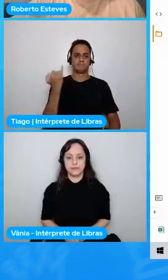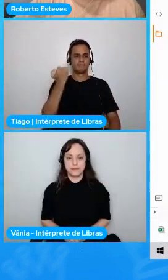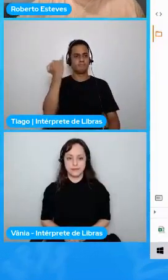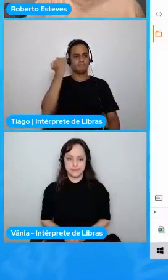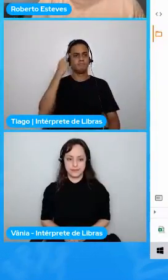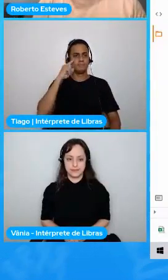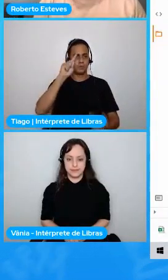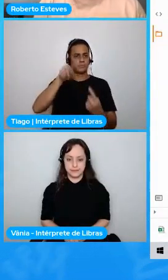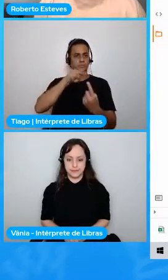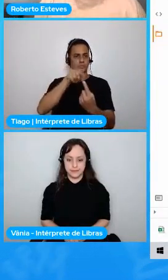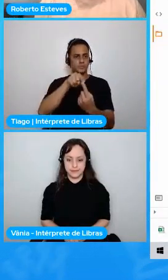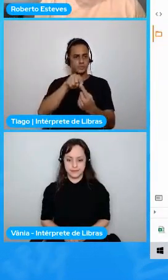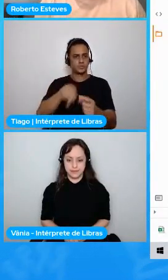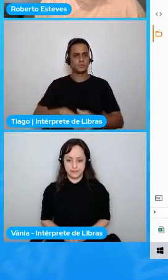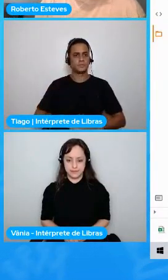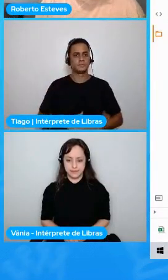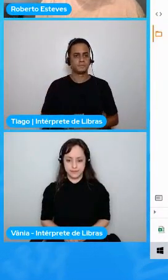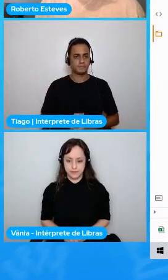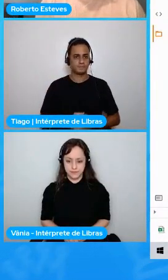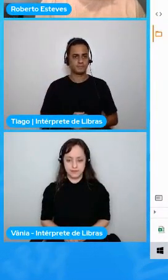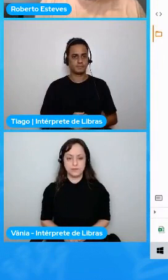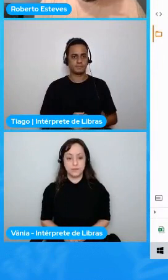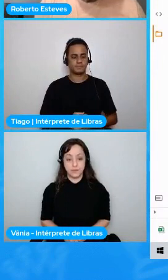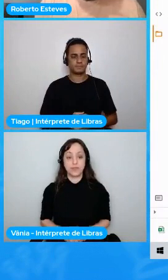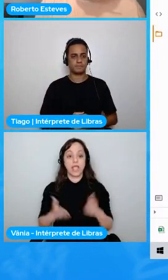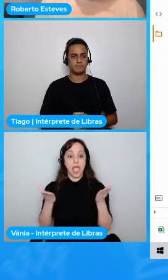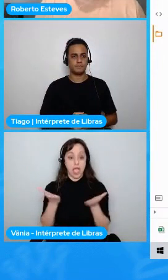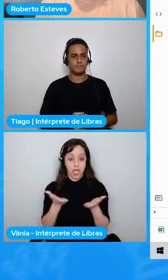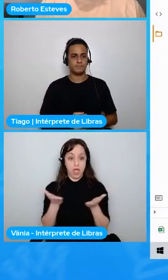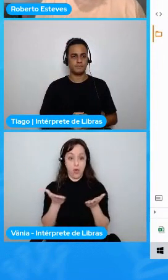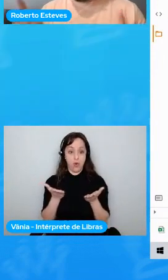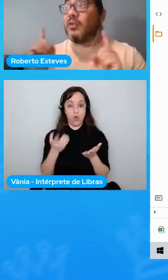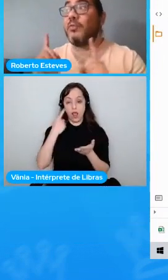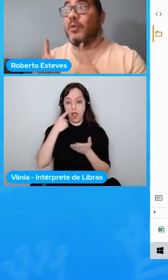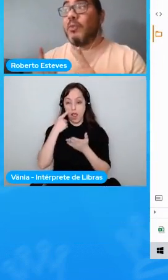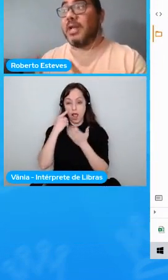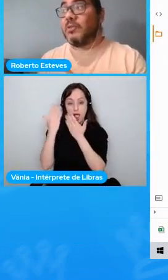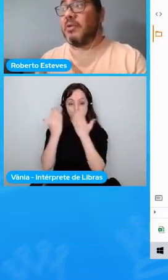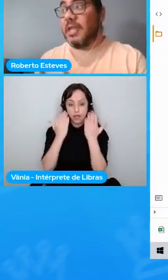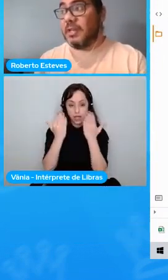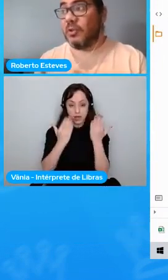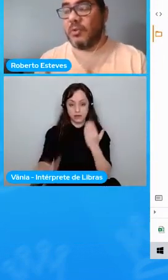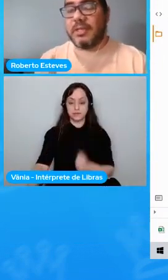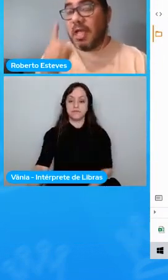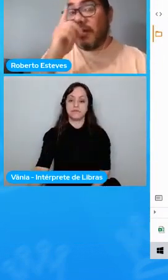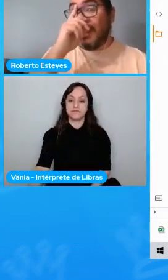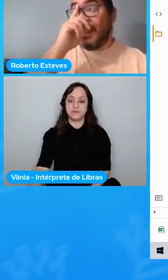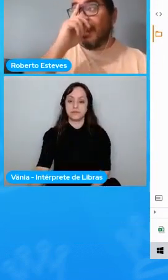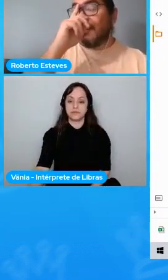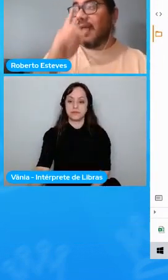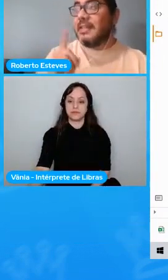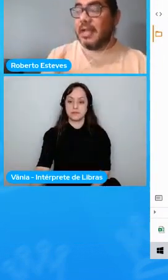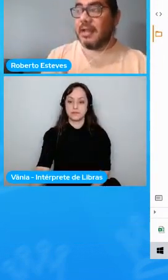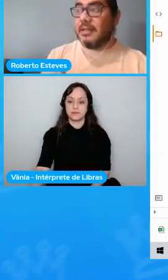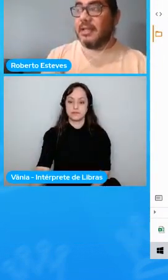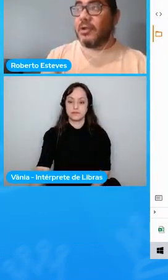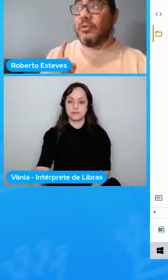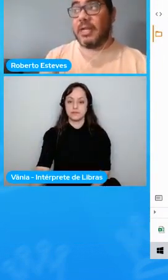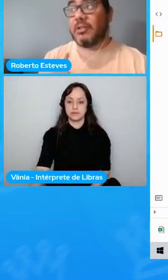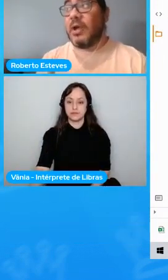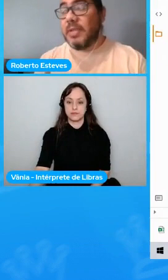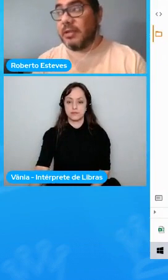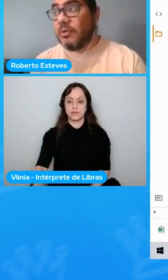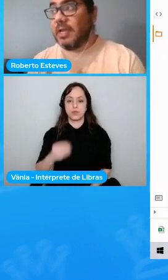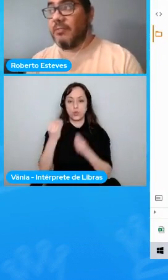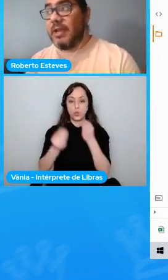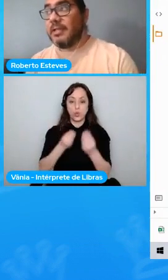Y ahora, la data que analizamos ahora, que está en formato abierto, no estaba en estándar de